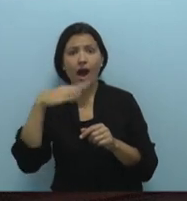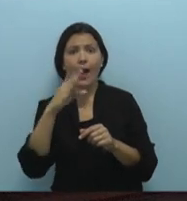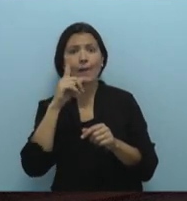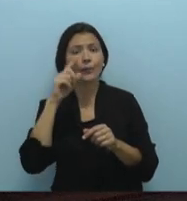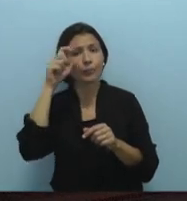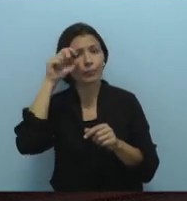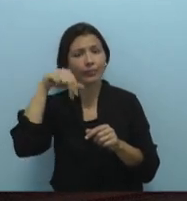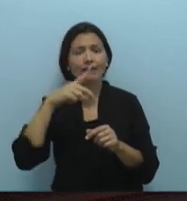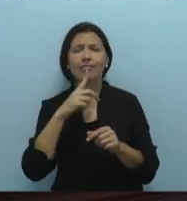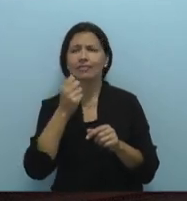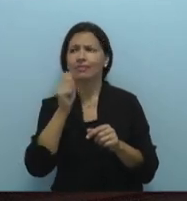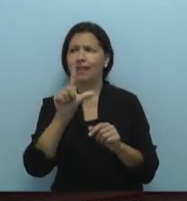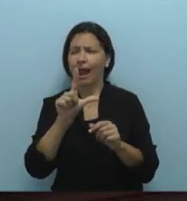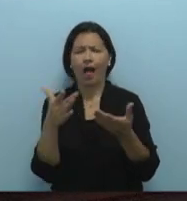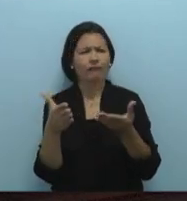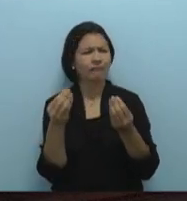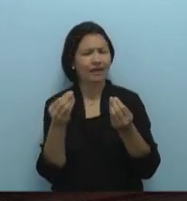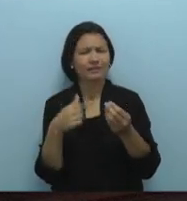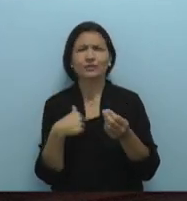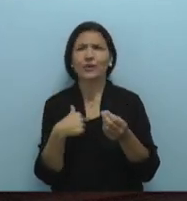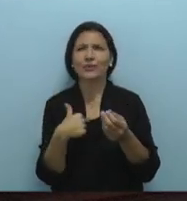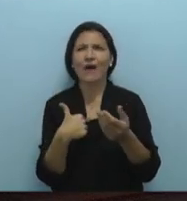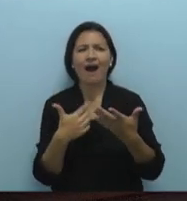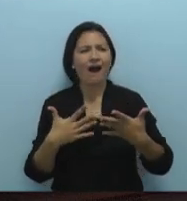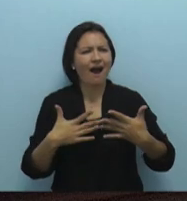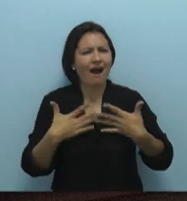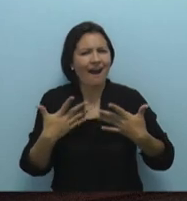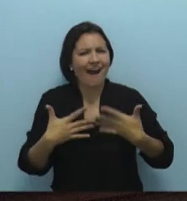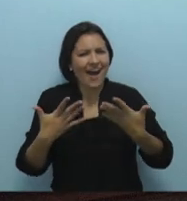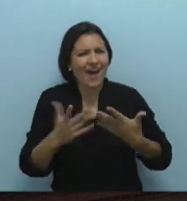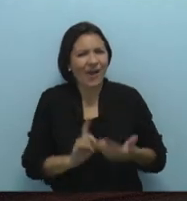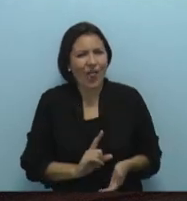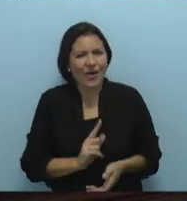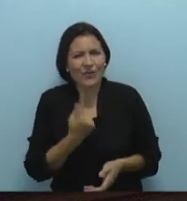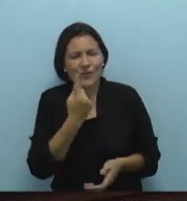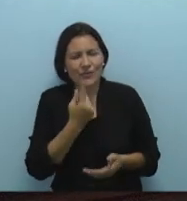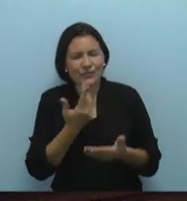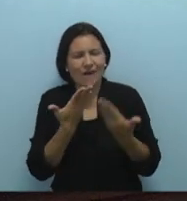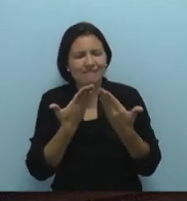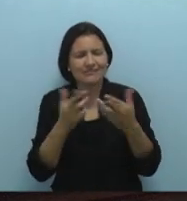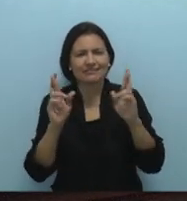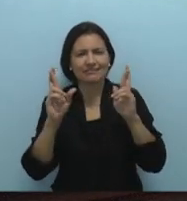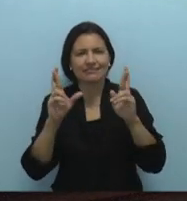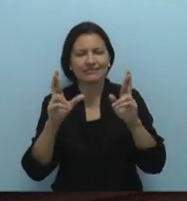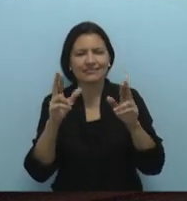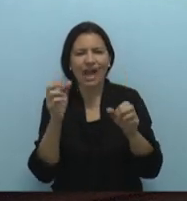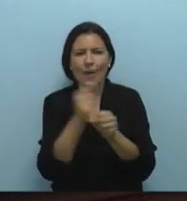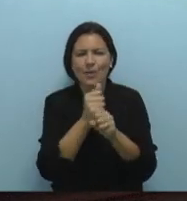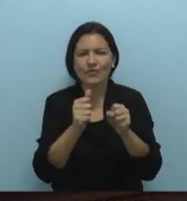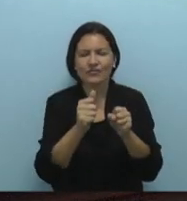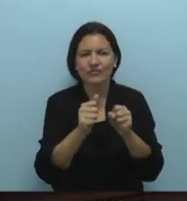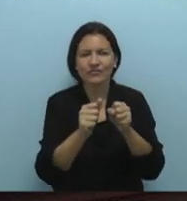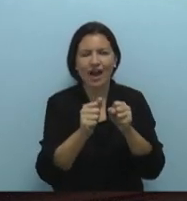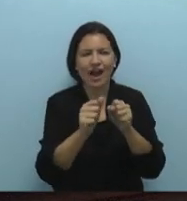personal me pone muy, muy orgullosa de que podamos, ojalá, aprobar y darle